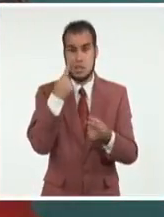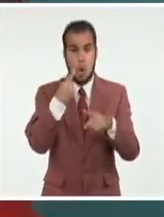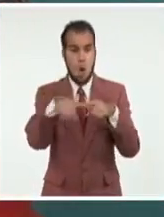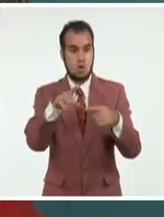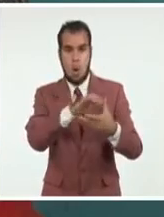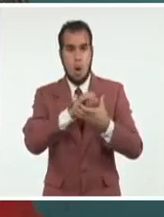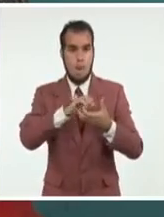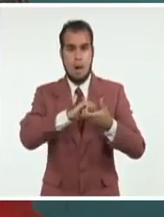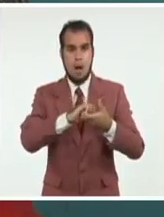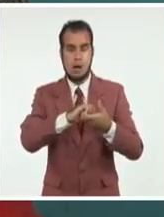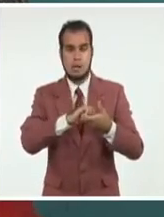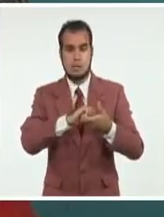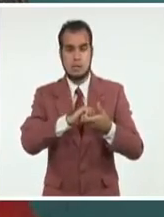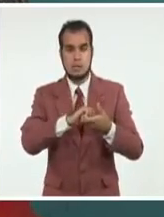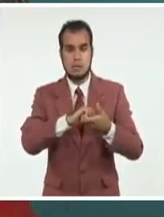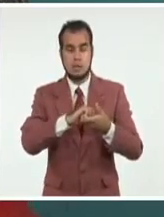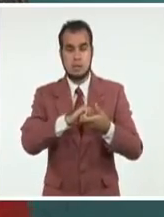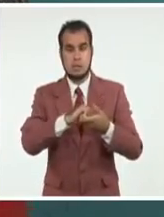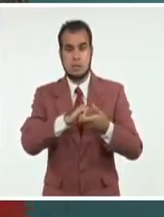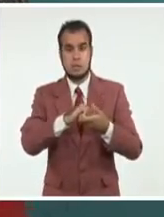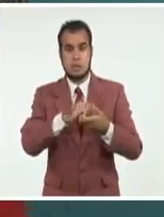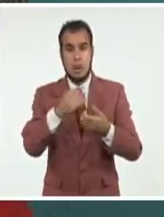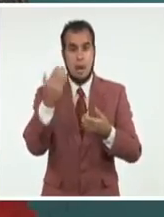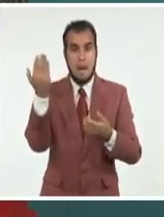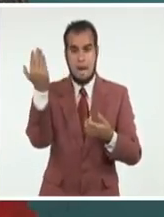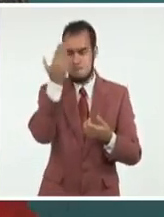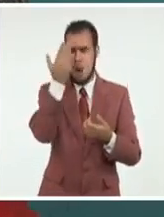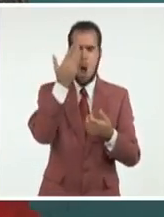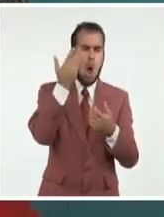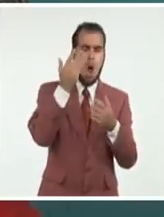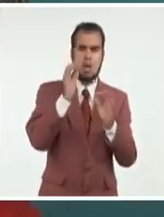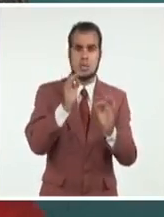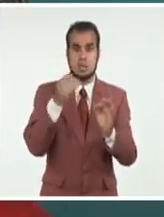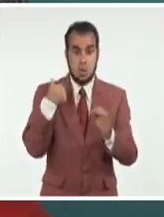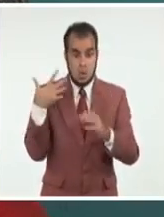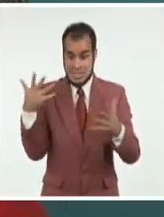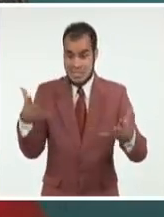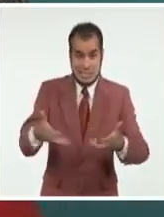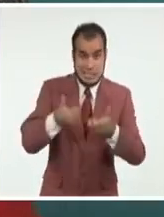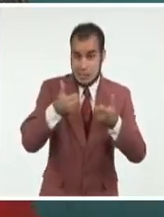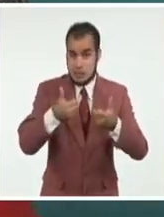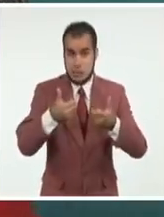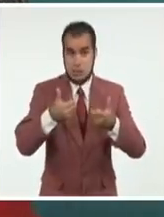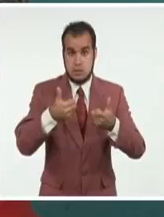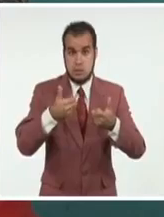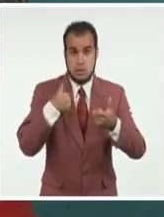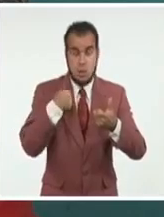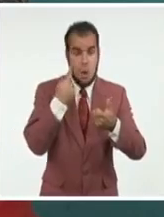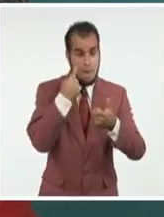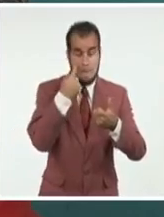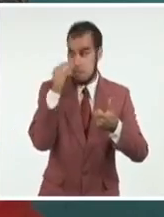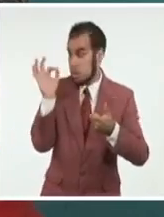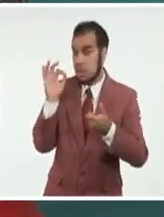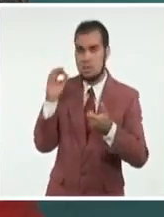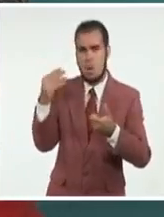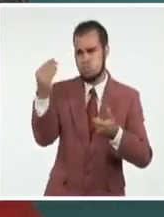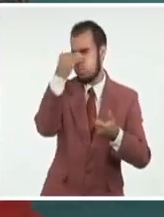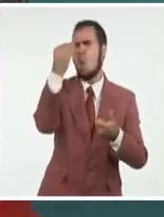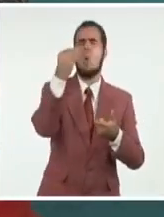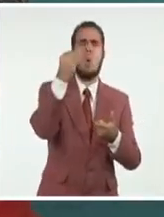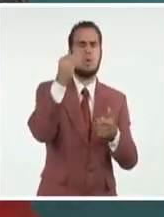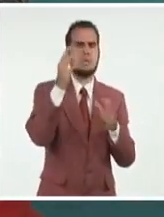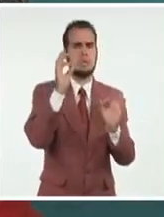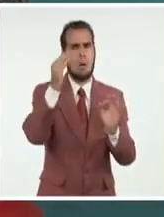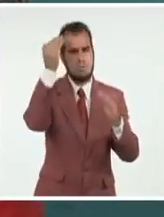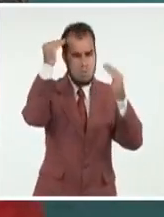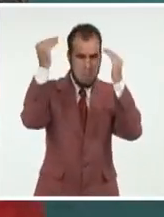nuestro, a Rolando, que le dan a la nariz, cuando yo lo voy a coger, cuando me viro es que me dan a mí con la piedra.